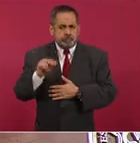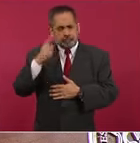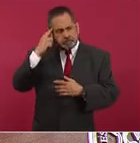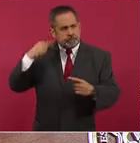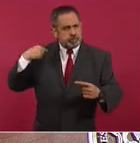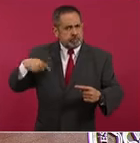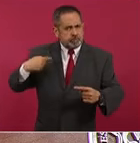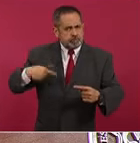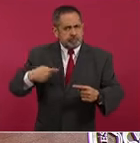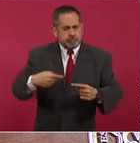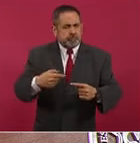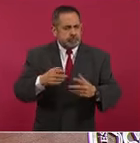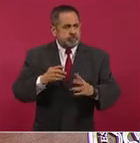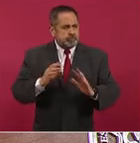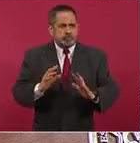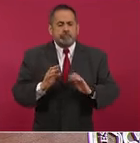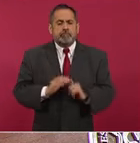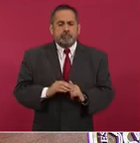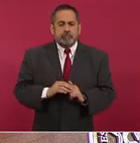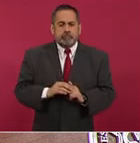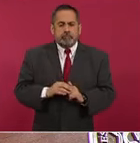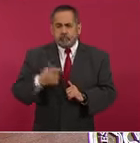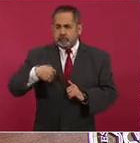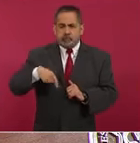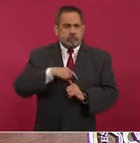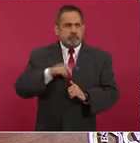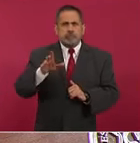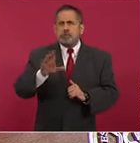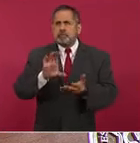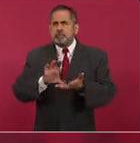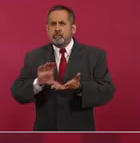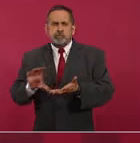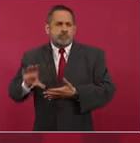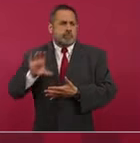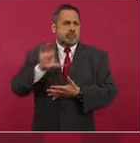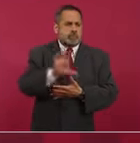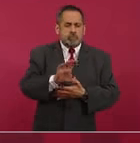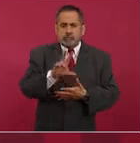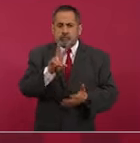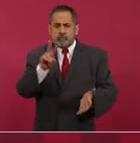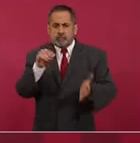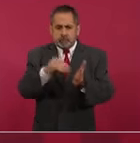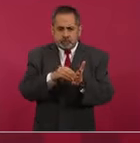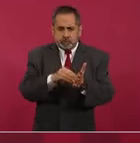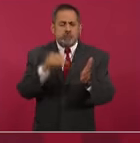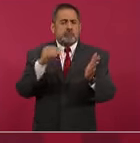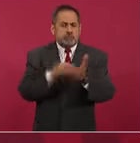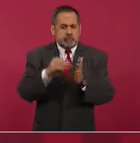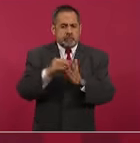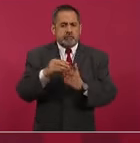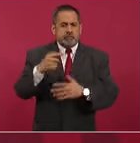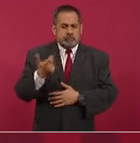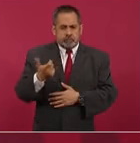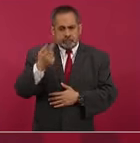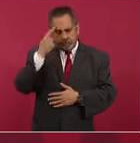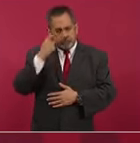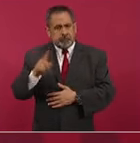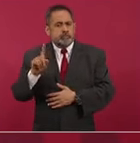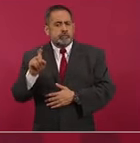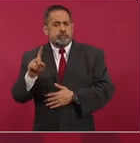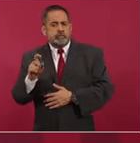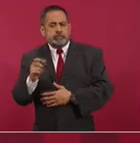aplicando. Nosotros ya hemos invertido como 2,000 millones de pesos para el abasto de